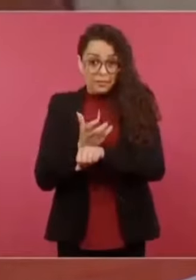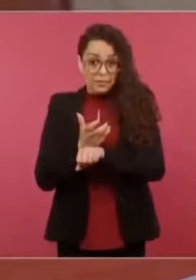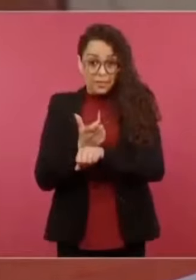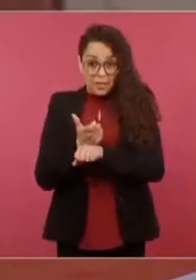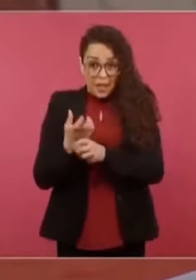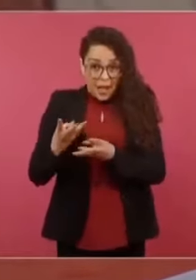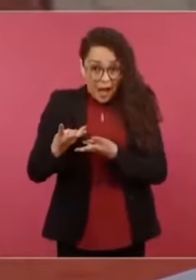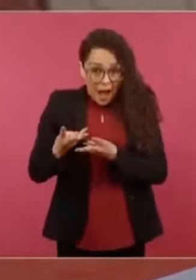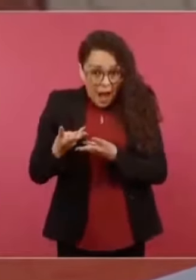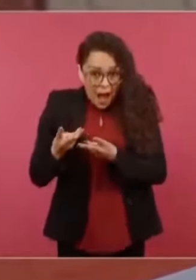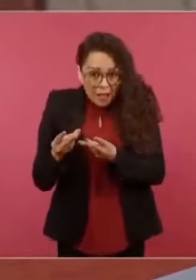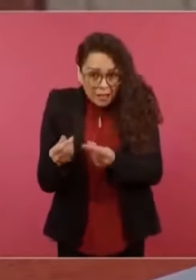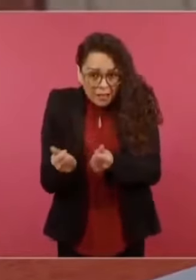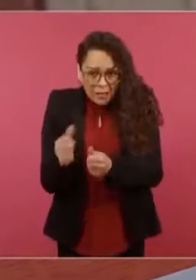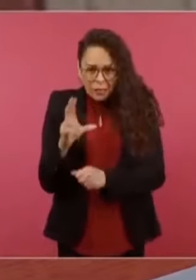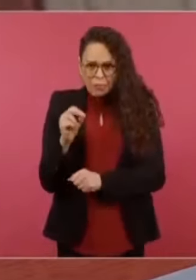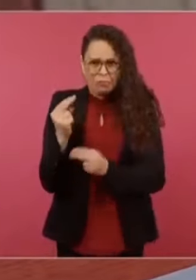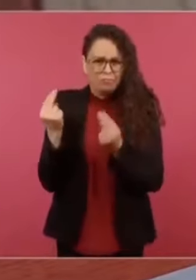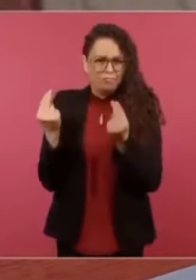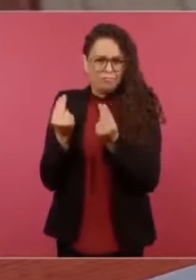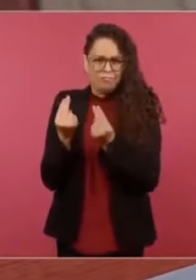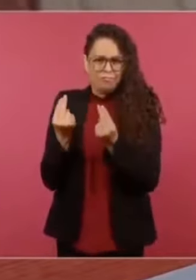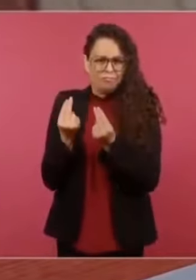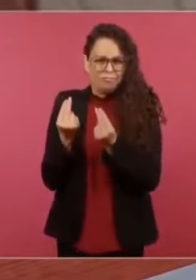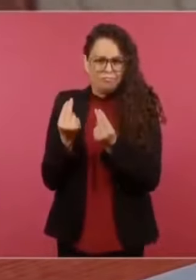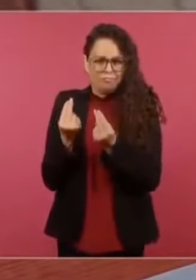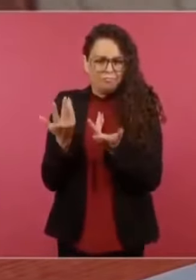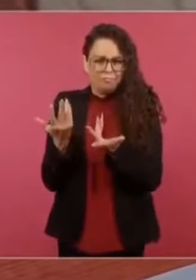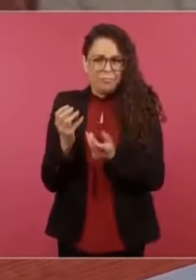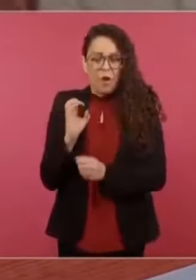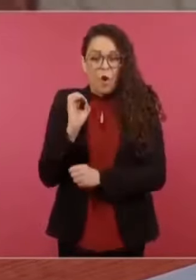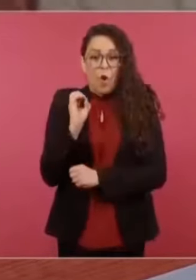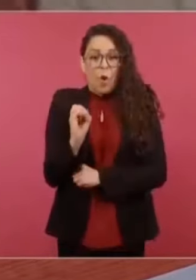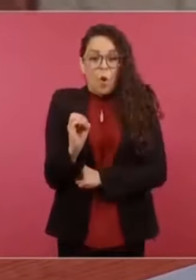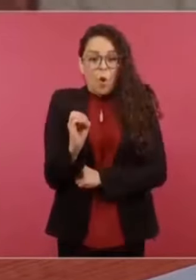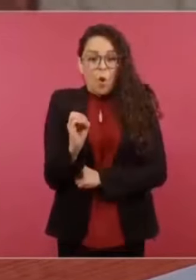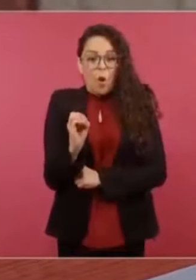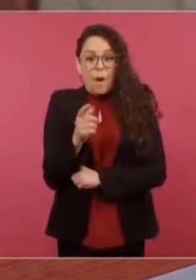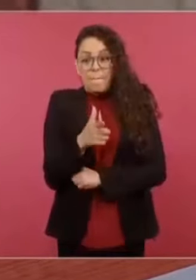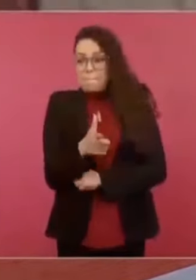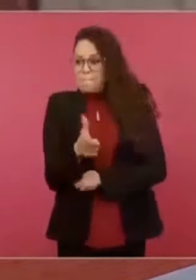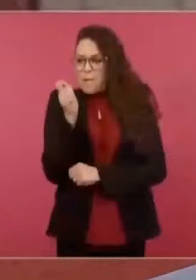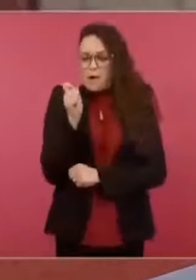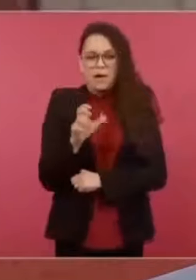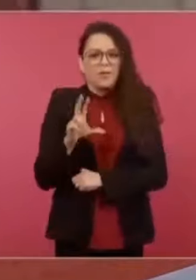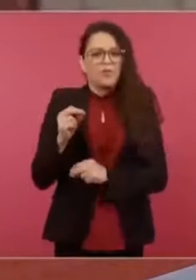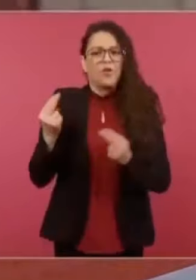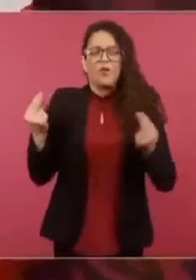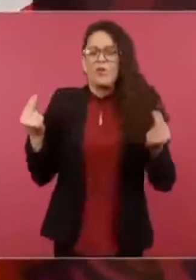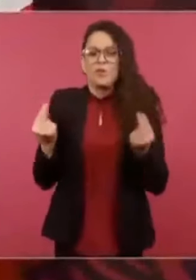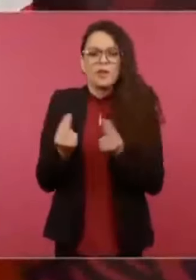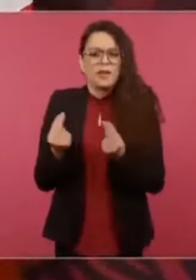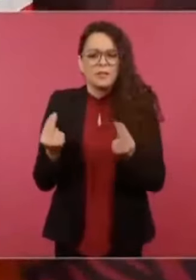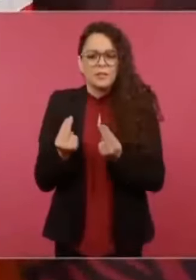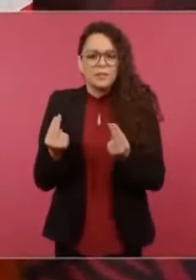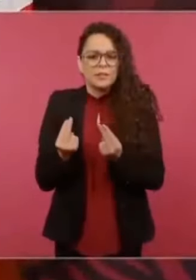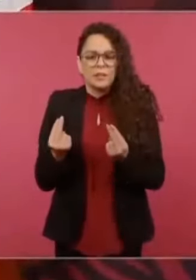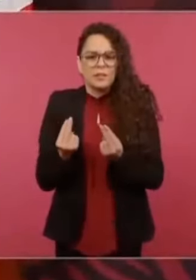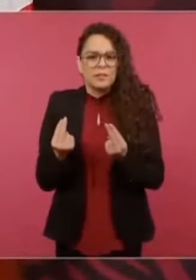o dispare un tiro, harán lo que queramos